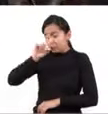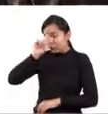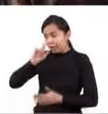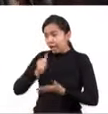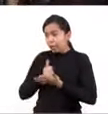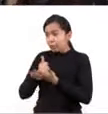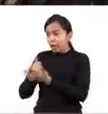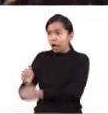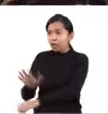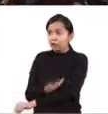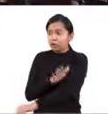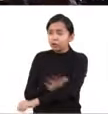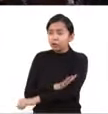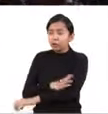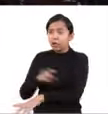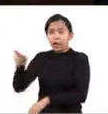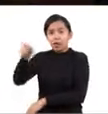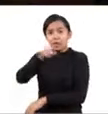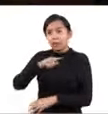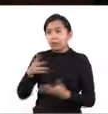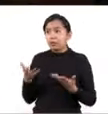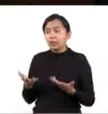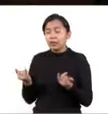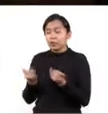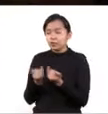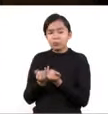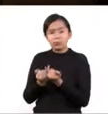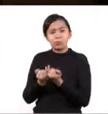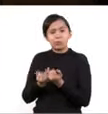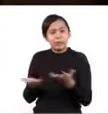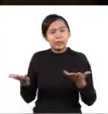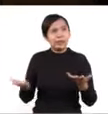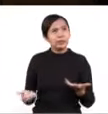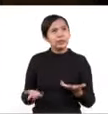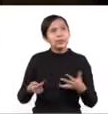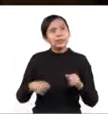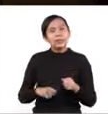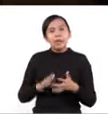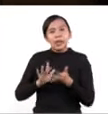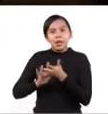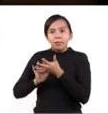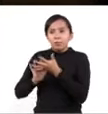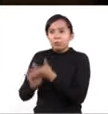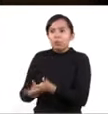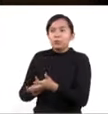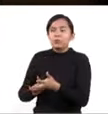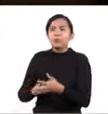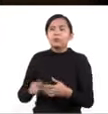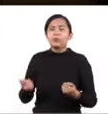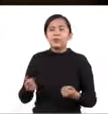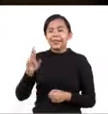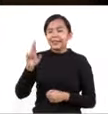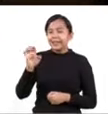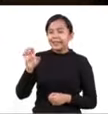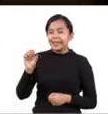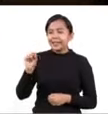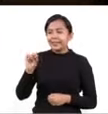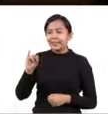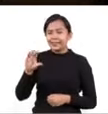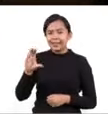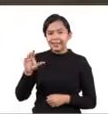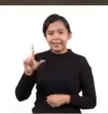de la energía en los edificios del gobierno de la ciudad, hasta apoyo en términos del reciclamiento de los residuos